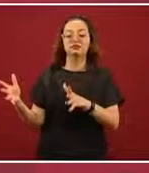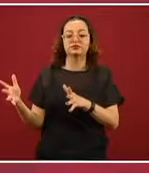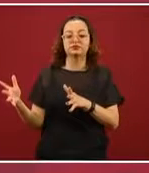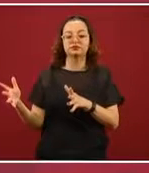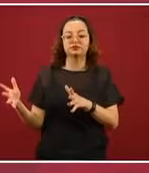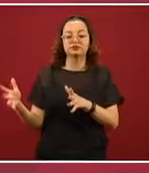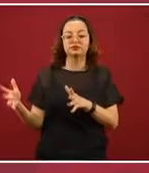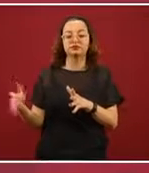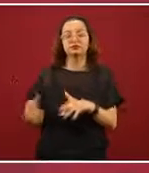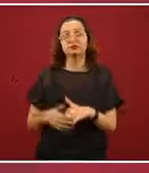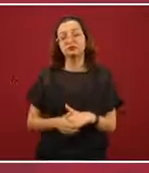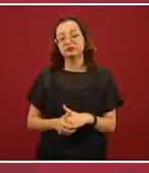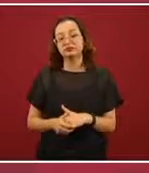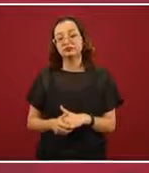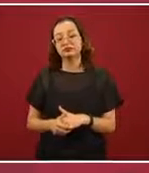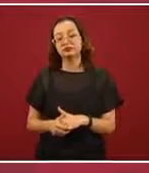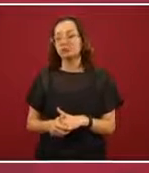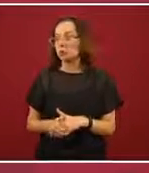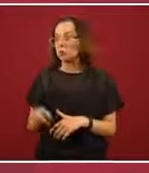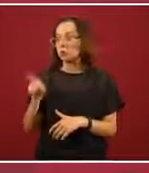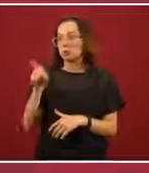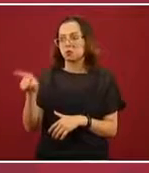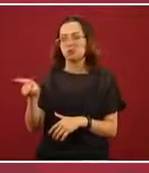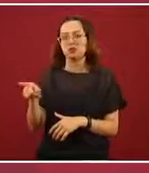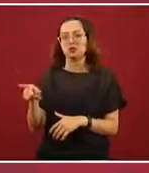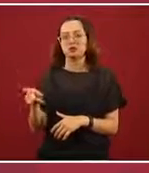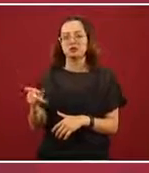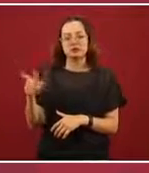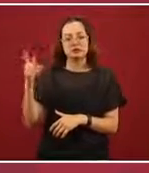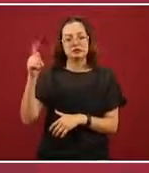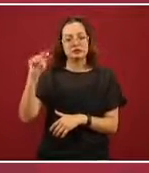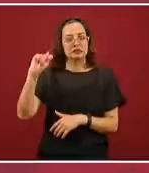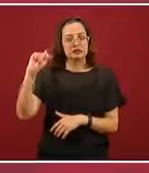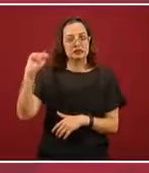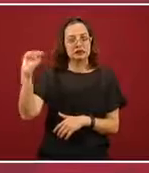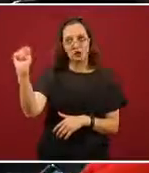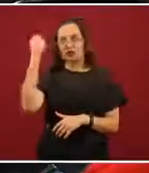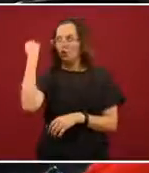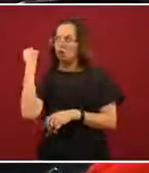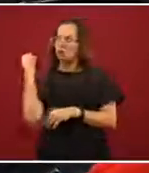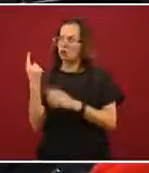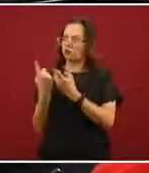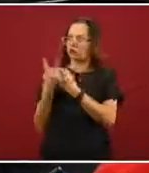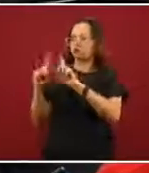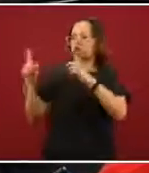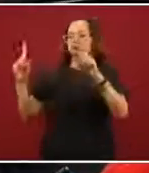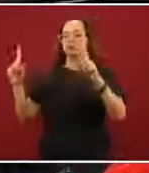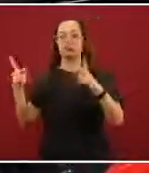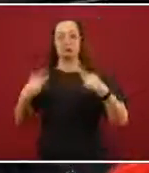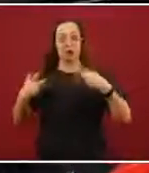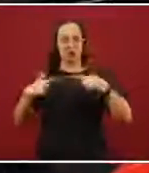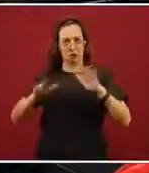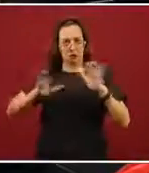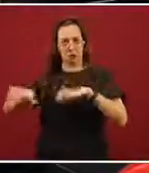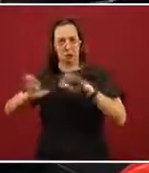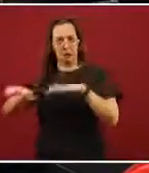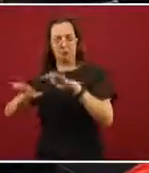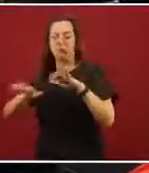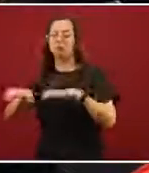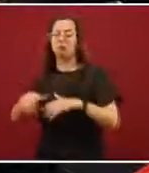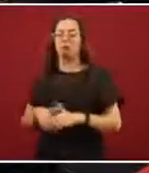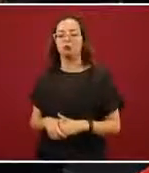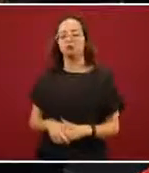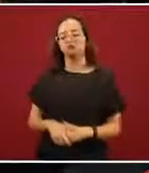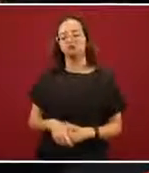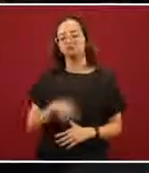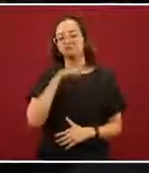están muy desarrolladas en lo tecnológico, entonces es de uso intensivo de capital,